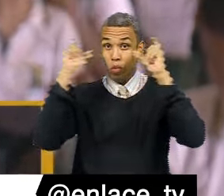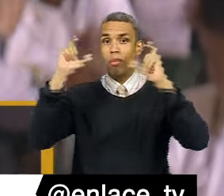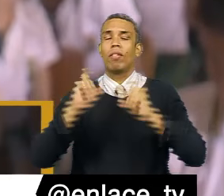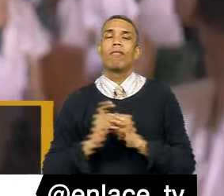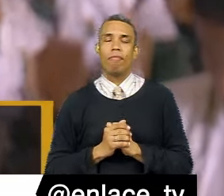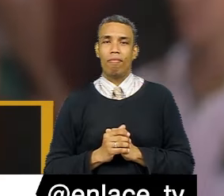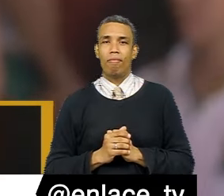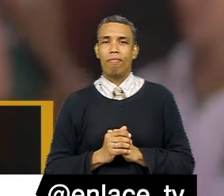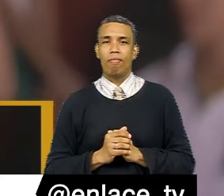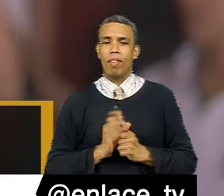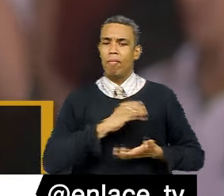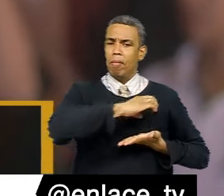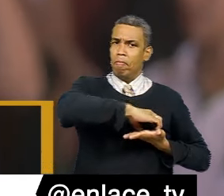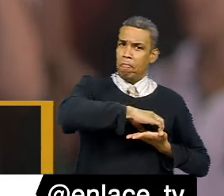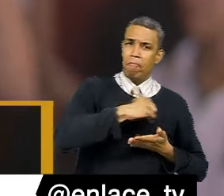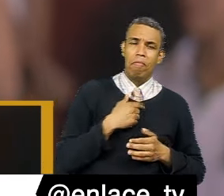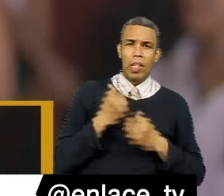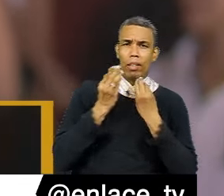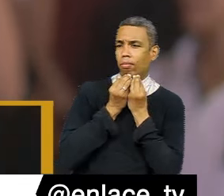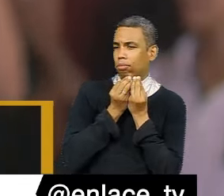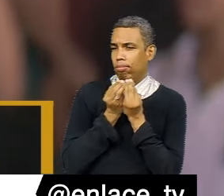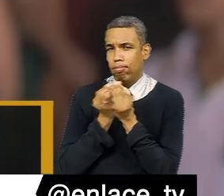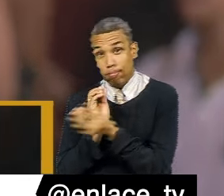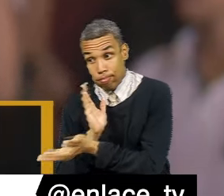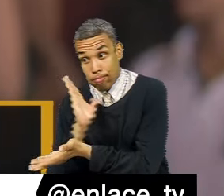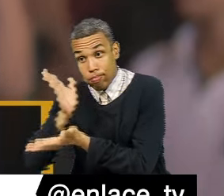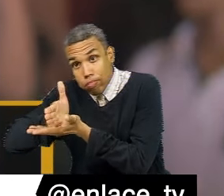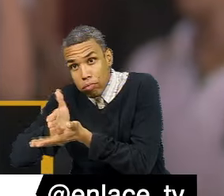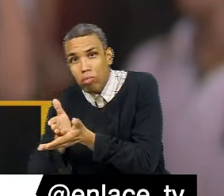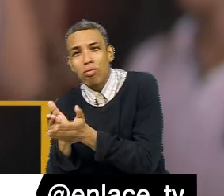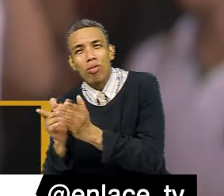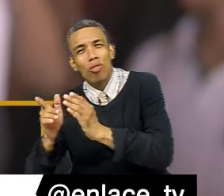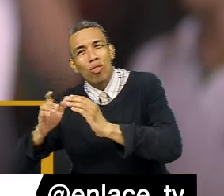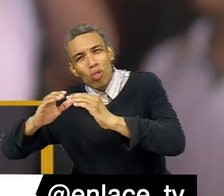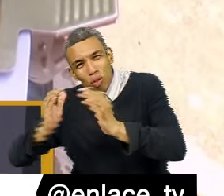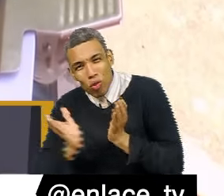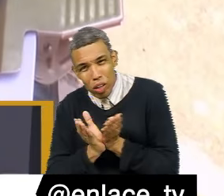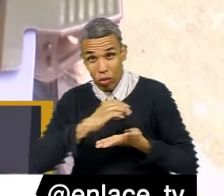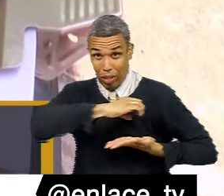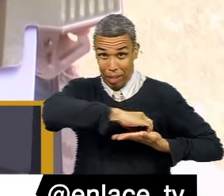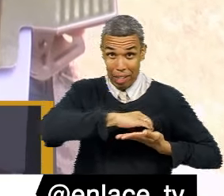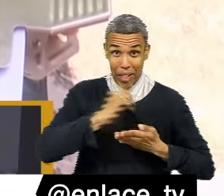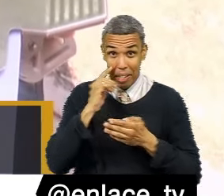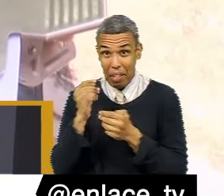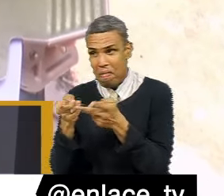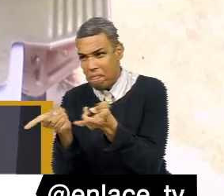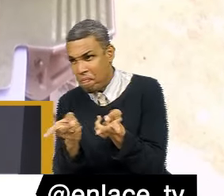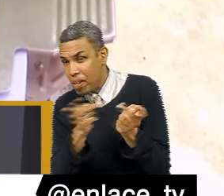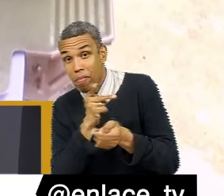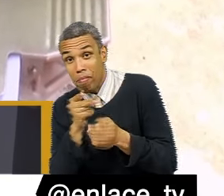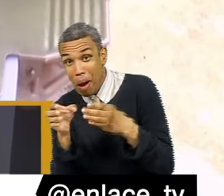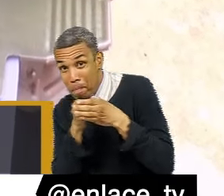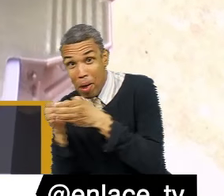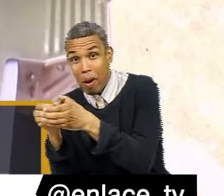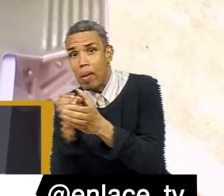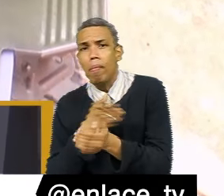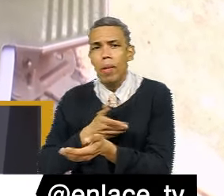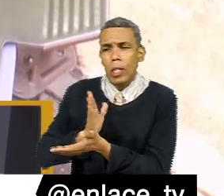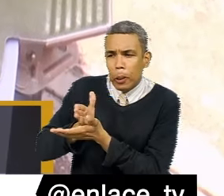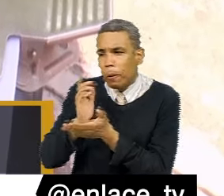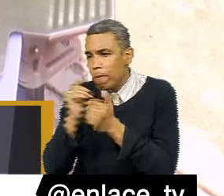Comuna 4 de la ciudad para adelantar pesquisas en cada una de las aulas de esta institución educativa. Jeringas, tijeras y otros elementos